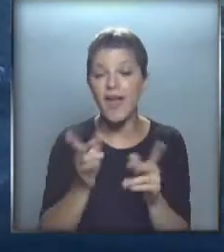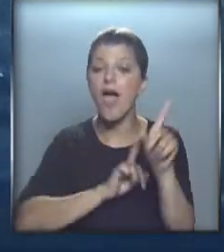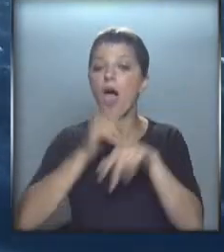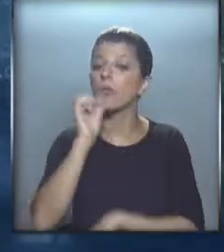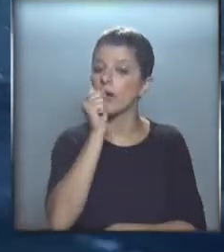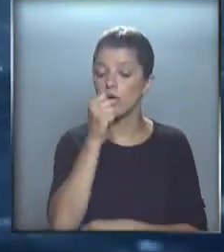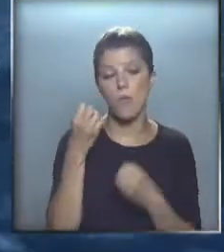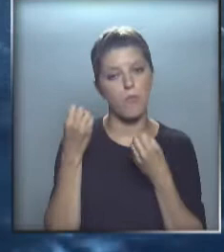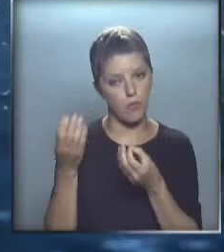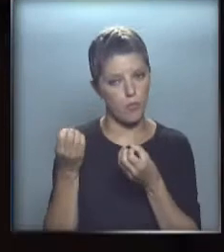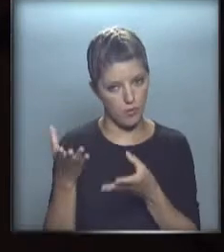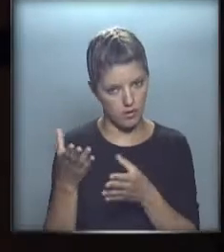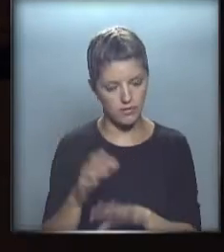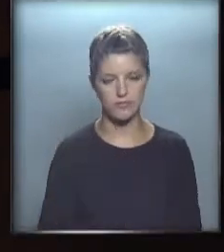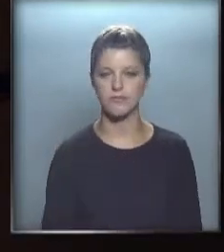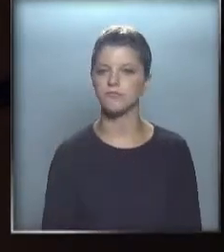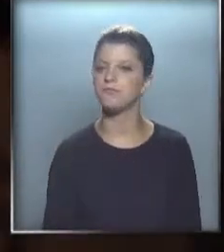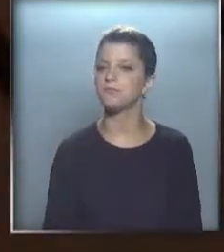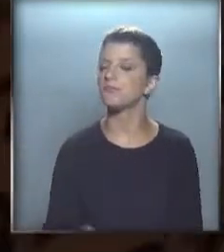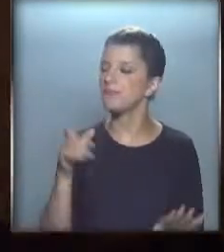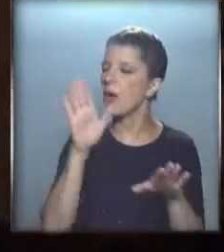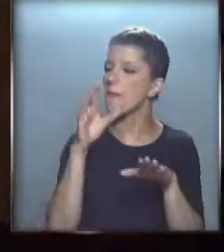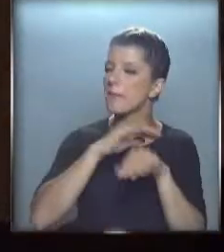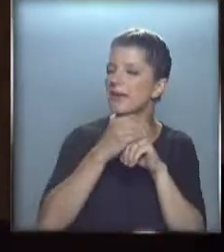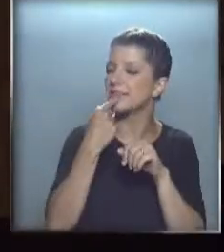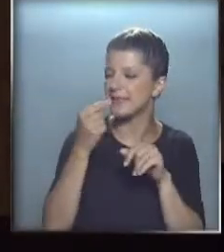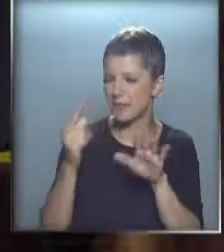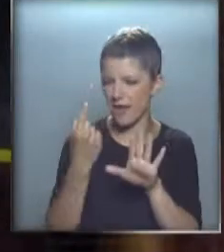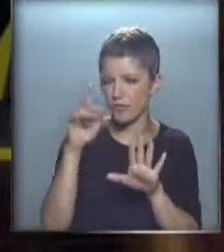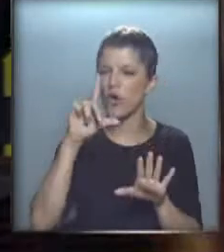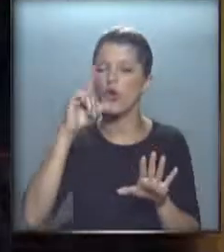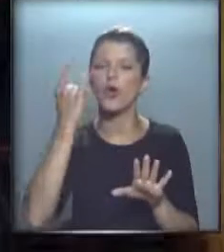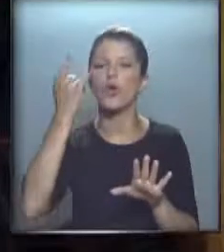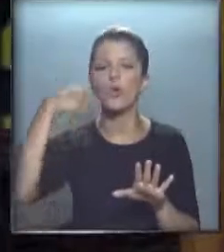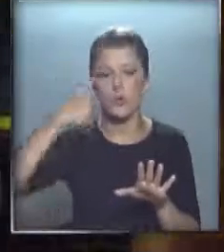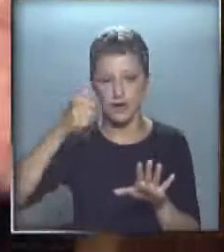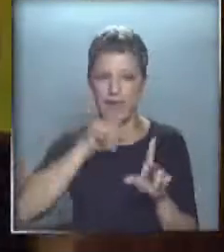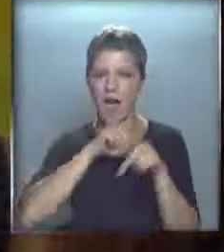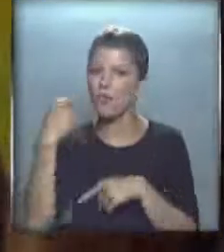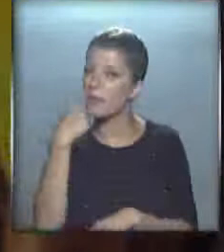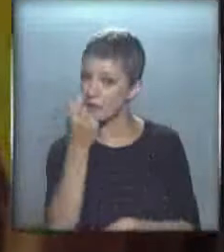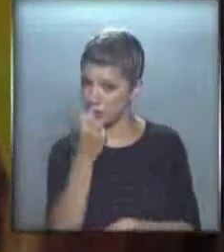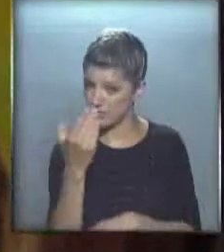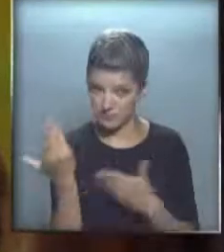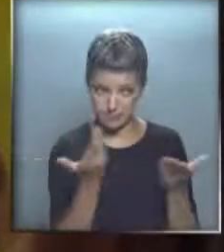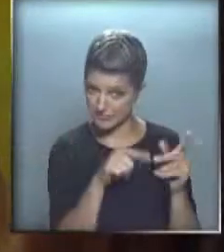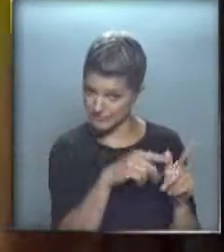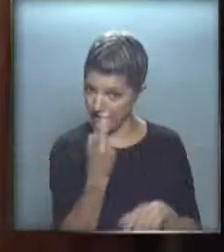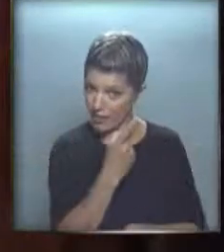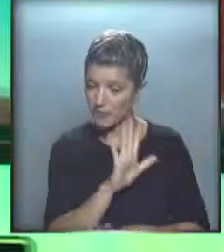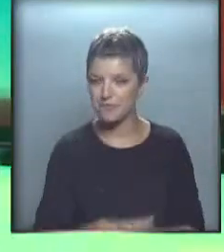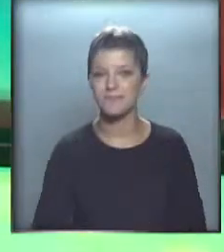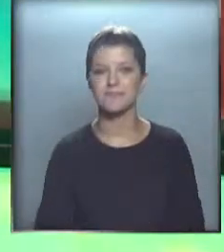excelentes. Yo me voy a entregar a la pregunta de Luna, seguramente, porque Luna siempre arma sus preguntitas. Luna, ¿querés hacerle preguntas a las chicas?